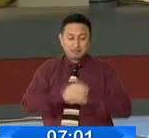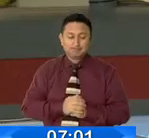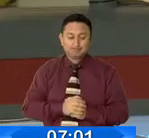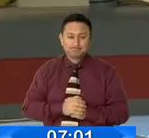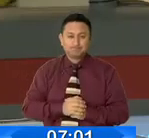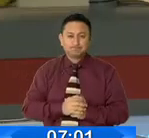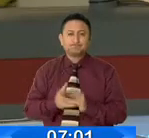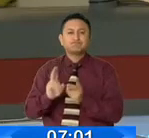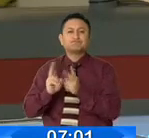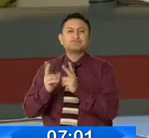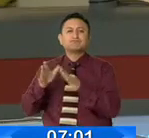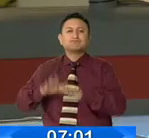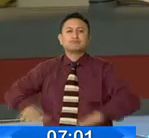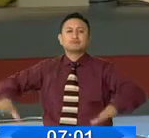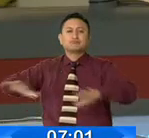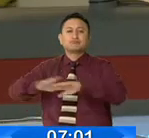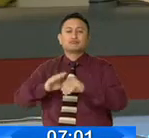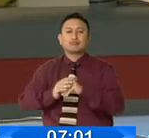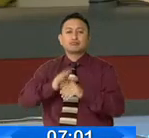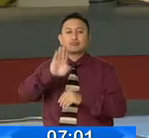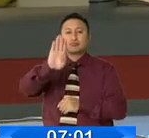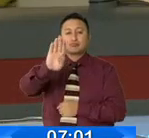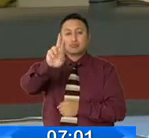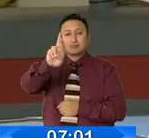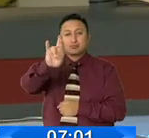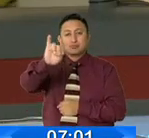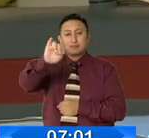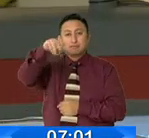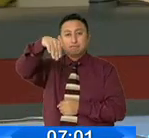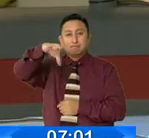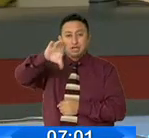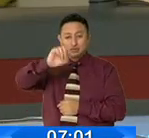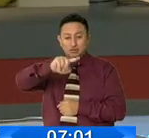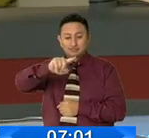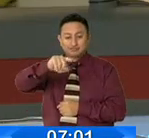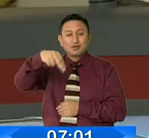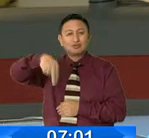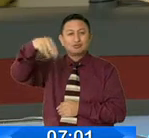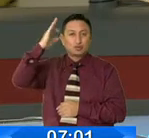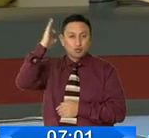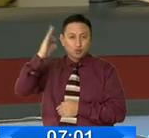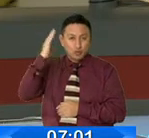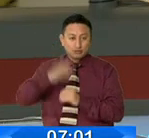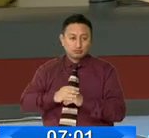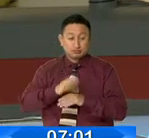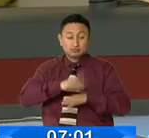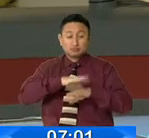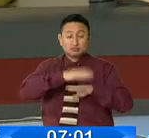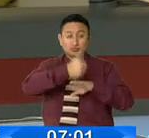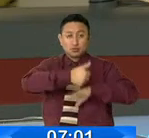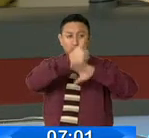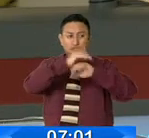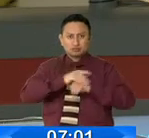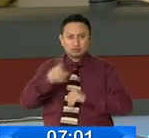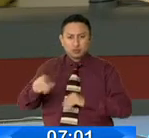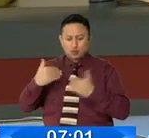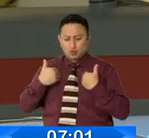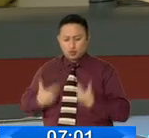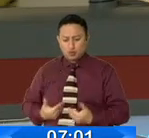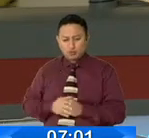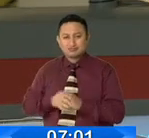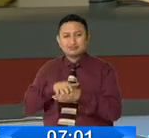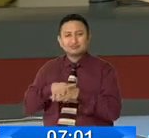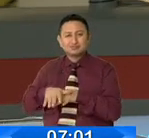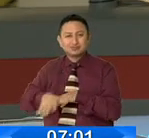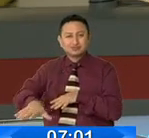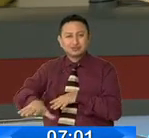Los vecinos del sector conocido como El Brinco, esto es en el norte de Tulcán, alertaron a las autoridades sobre la aparición de un cadáver en las orillas del río